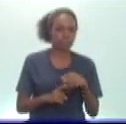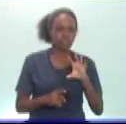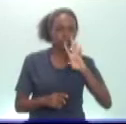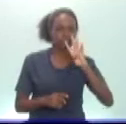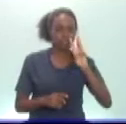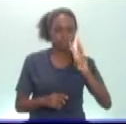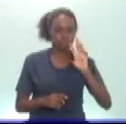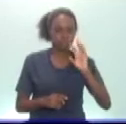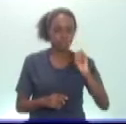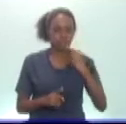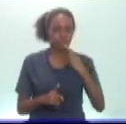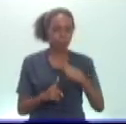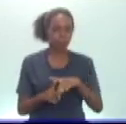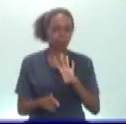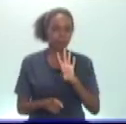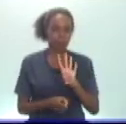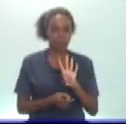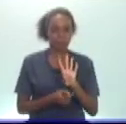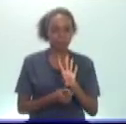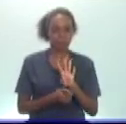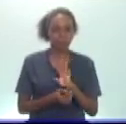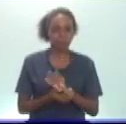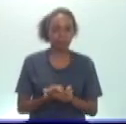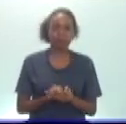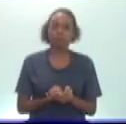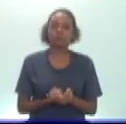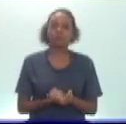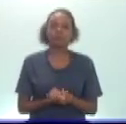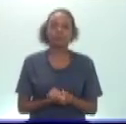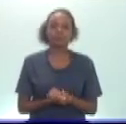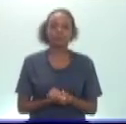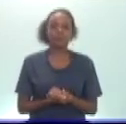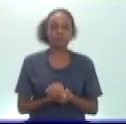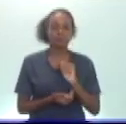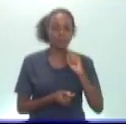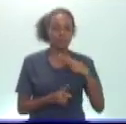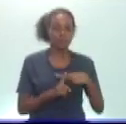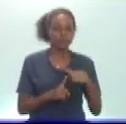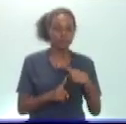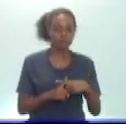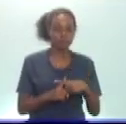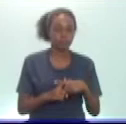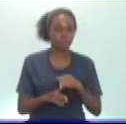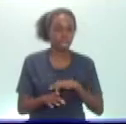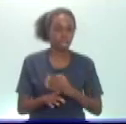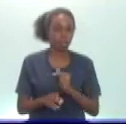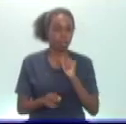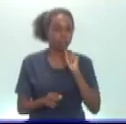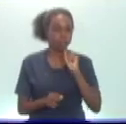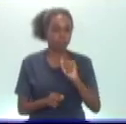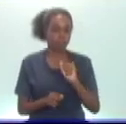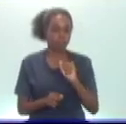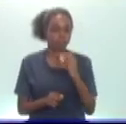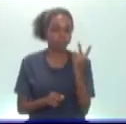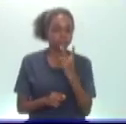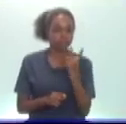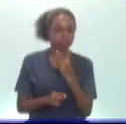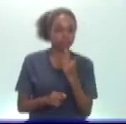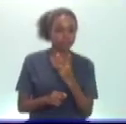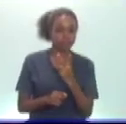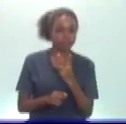4. Ya al tener esta suma indicada, podemos entonces estar multiplicando estos dos sumando